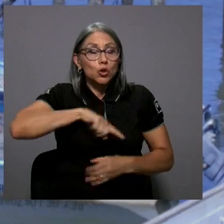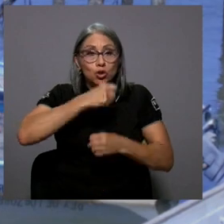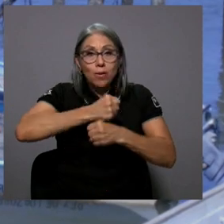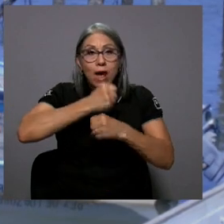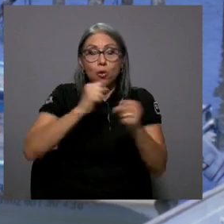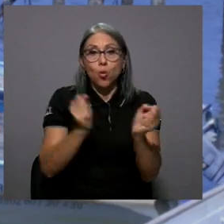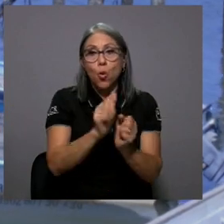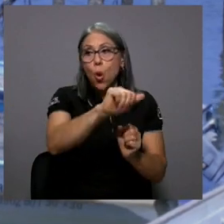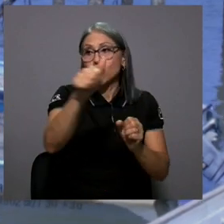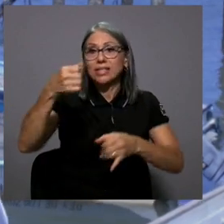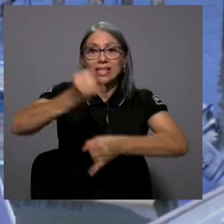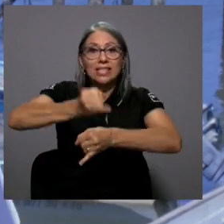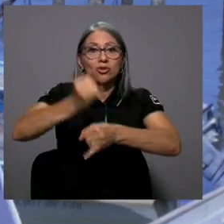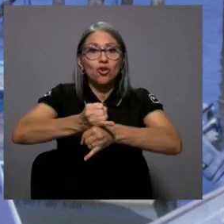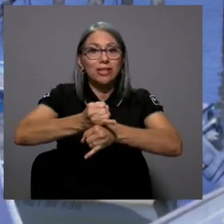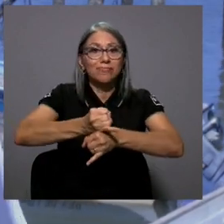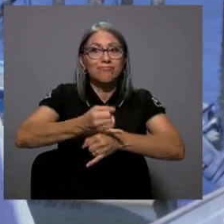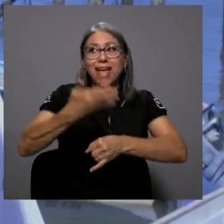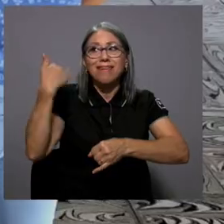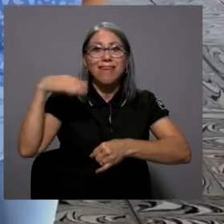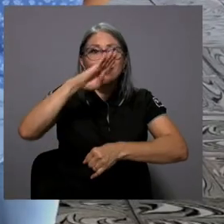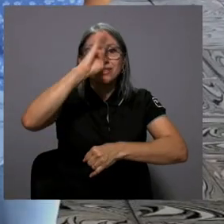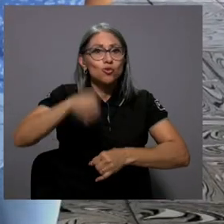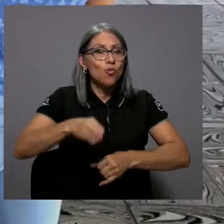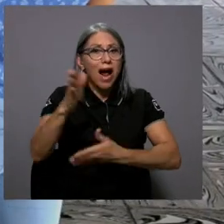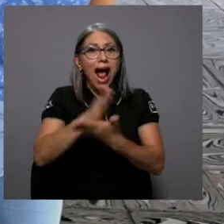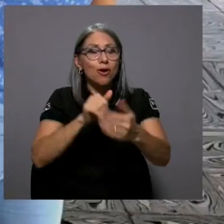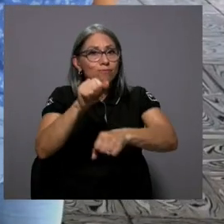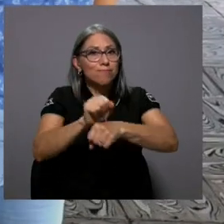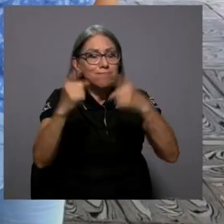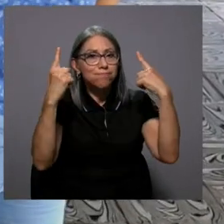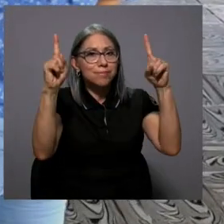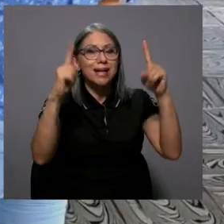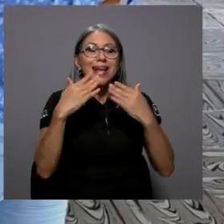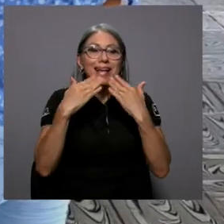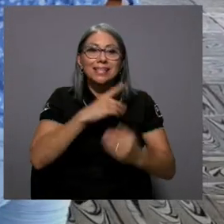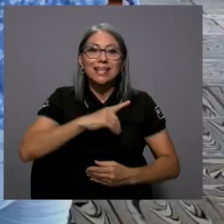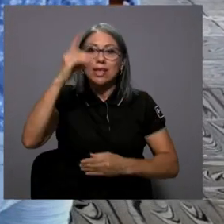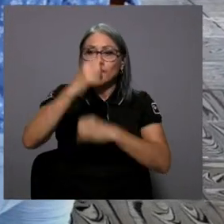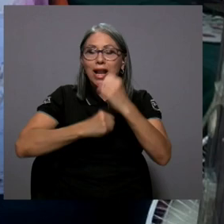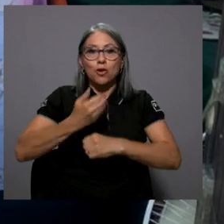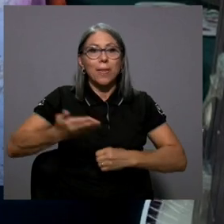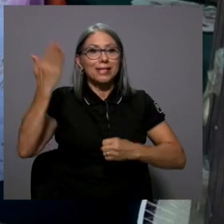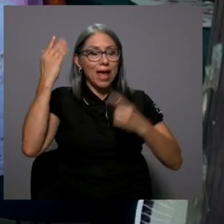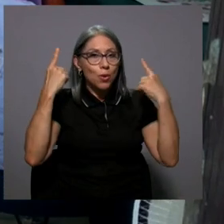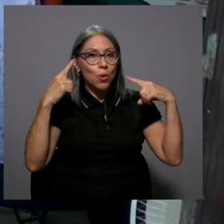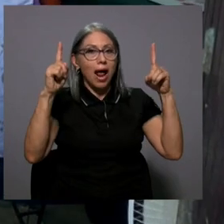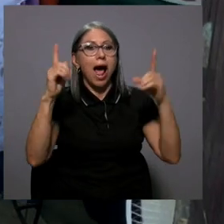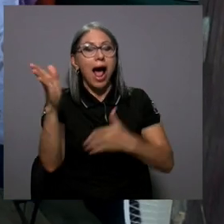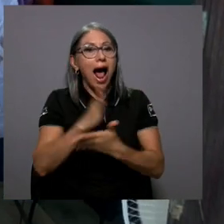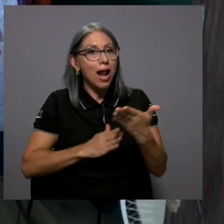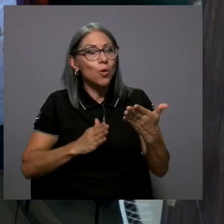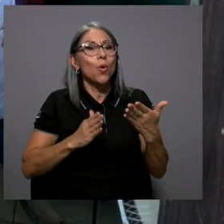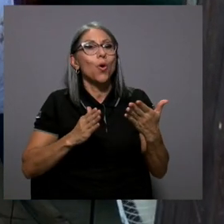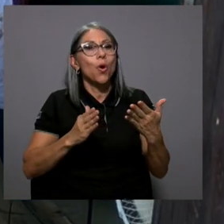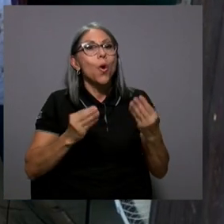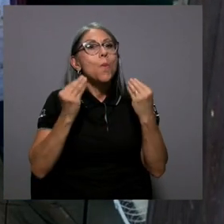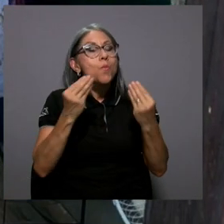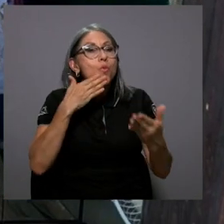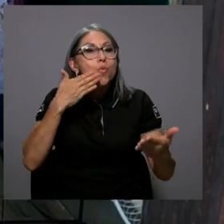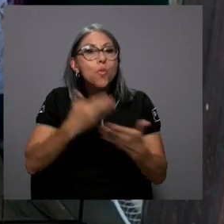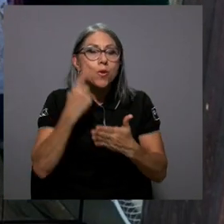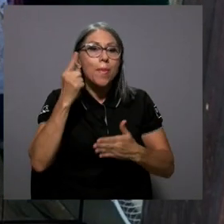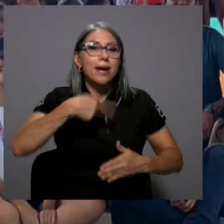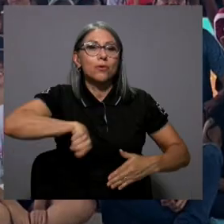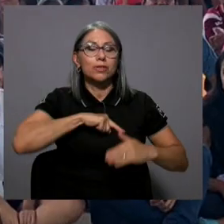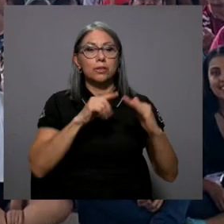con otras instituciones y nunca hemos llegado a algo concreto. Y gracias a Dios, el año pasado llegamos a algo bastante productivo